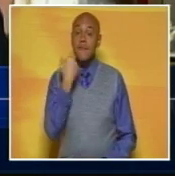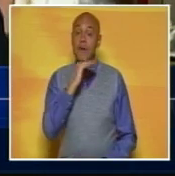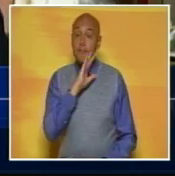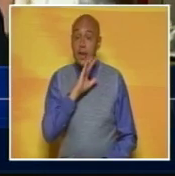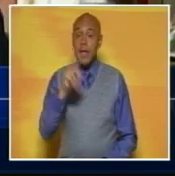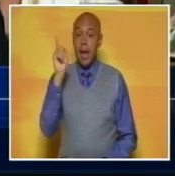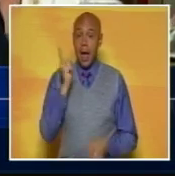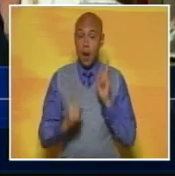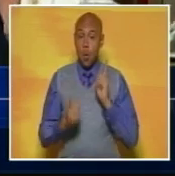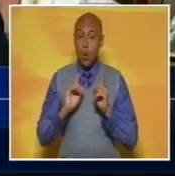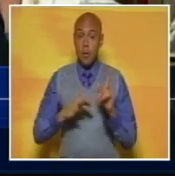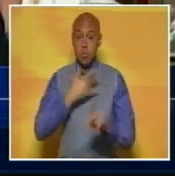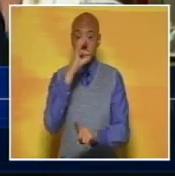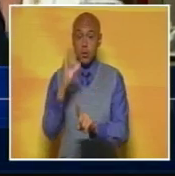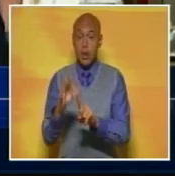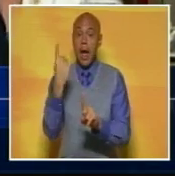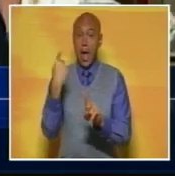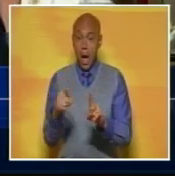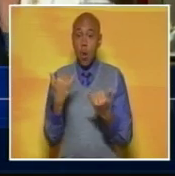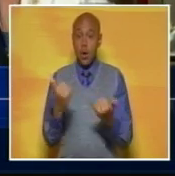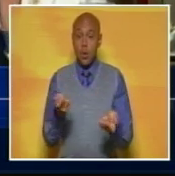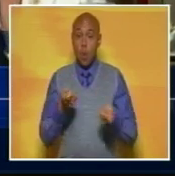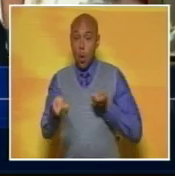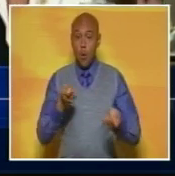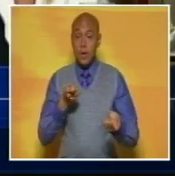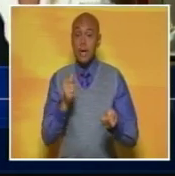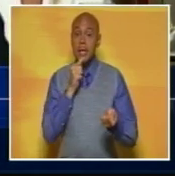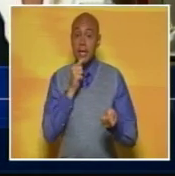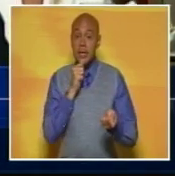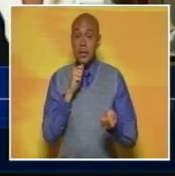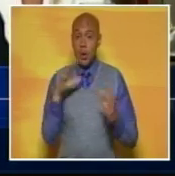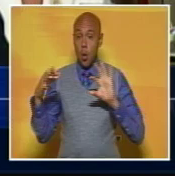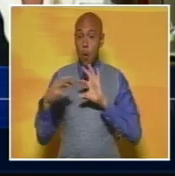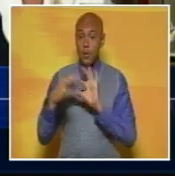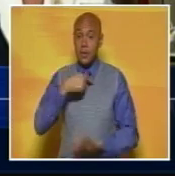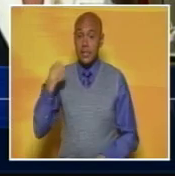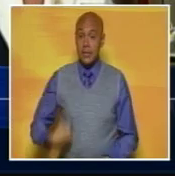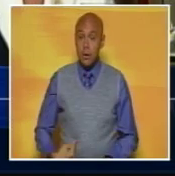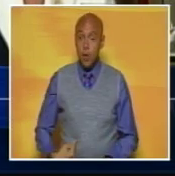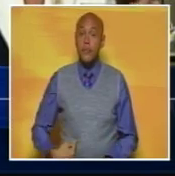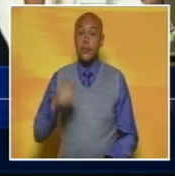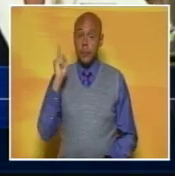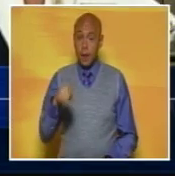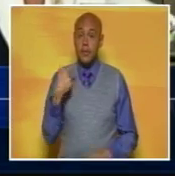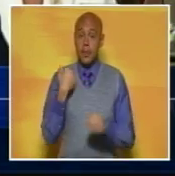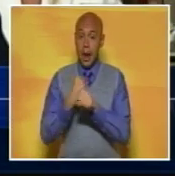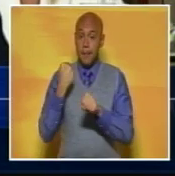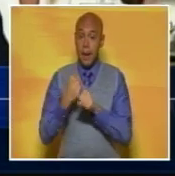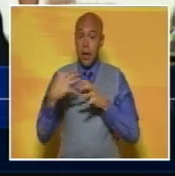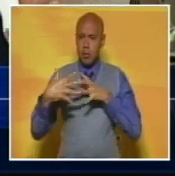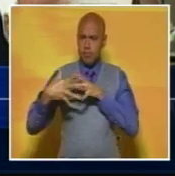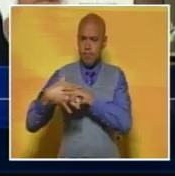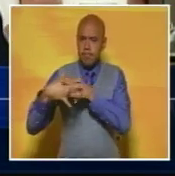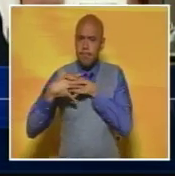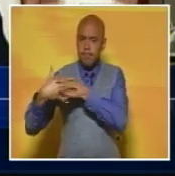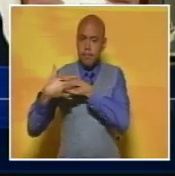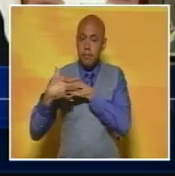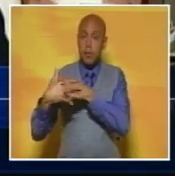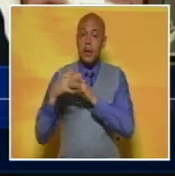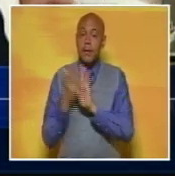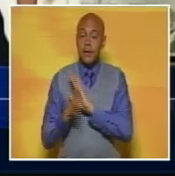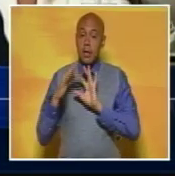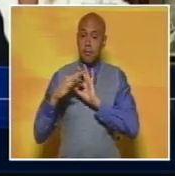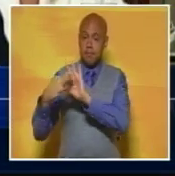enfermedades infecciosas. Estamos coordinando con el gobierno chino y trabajando estrechamente con ellos